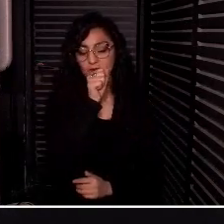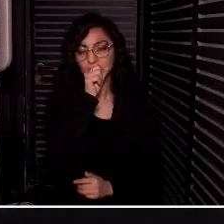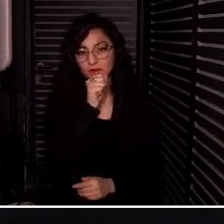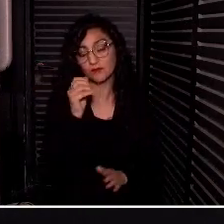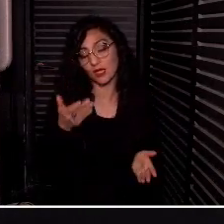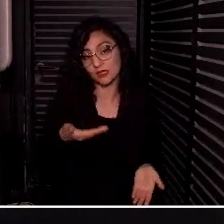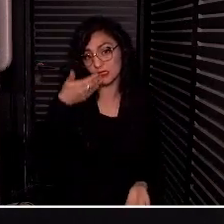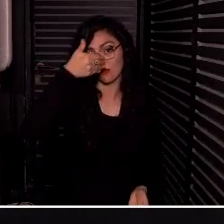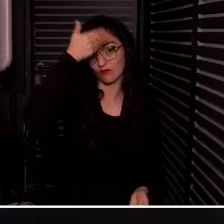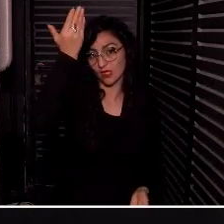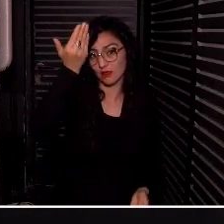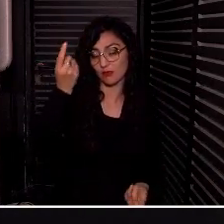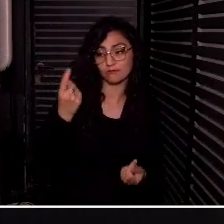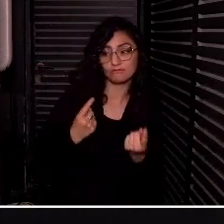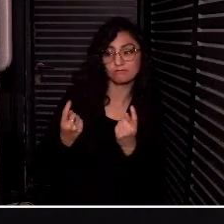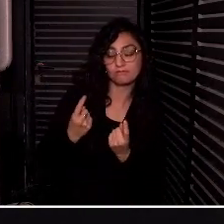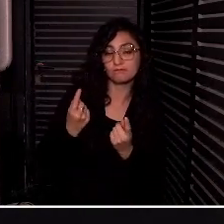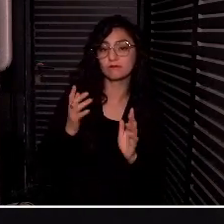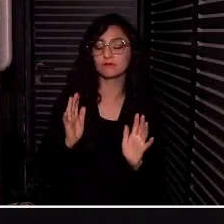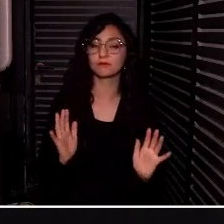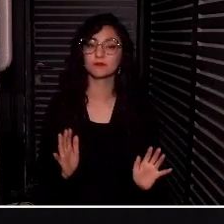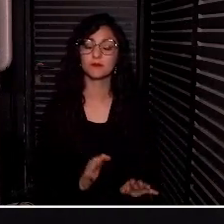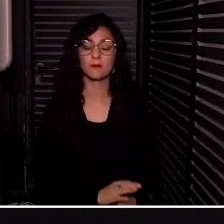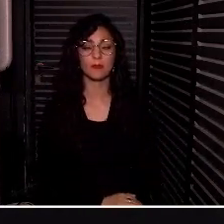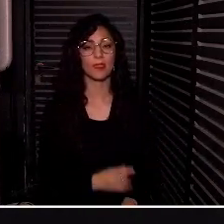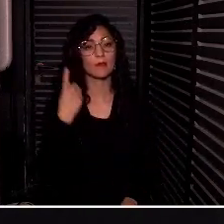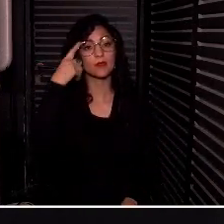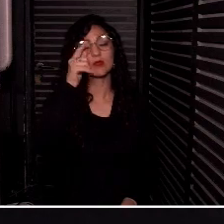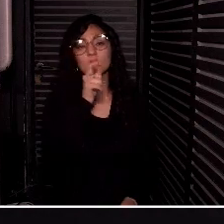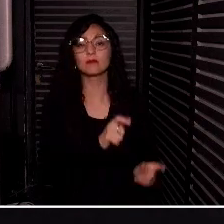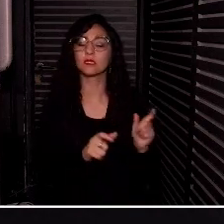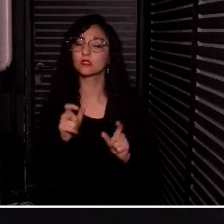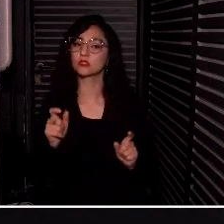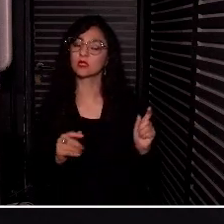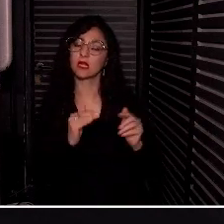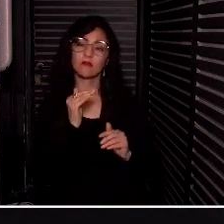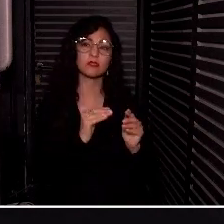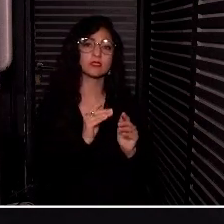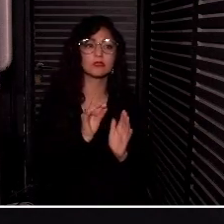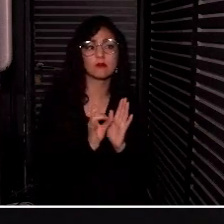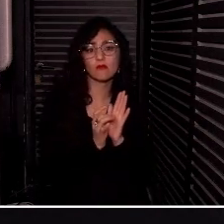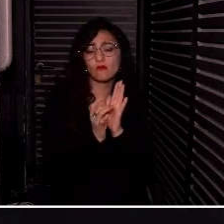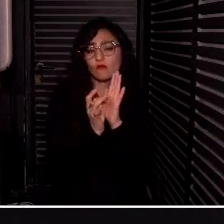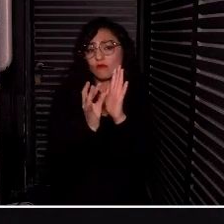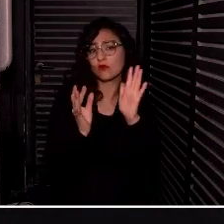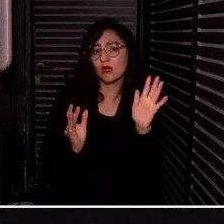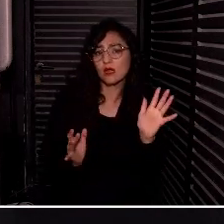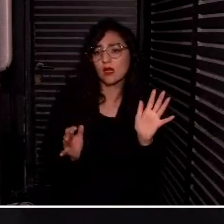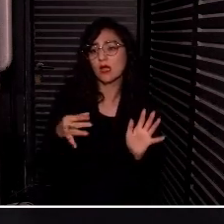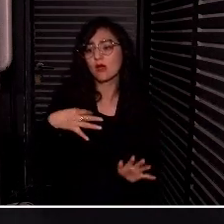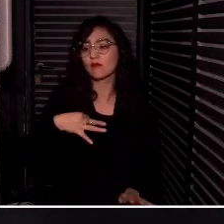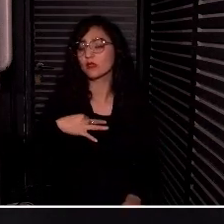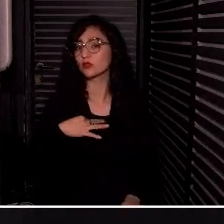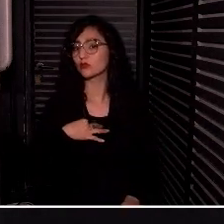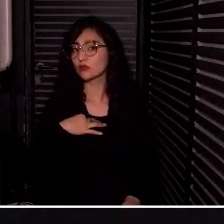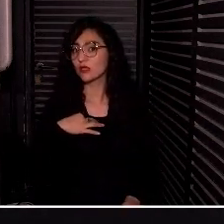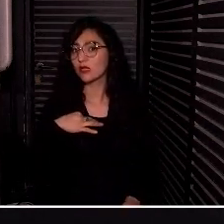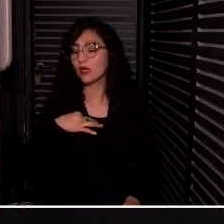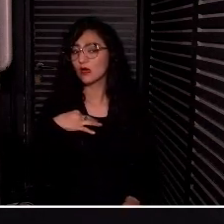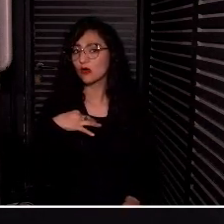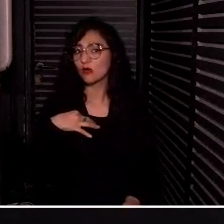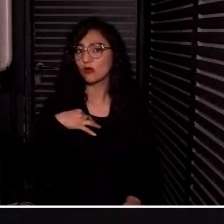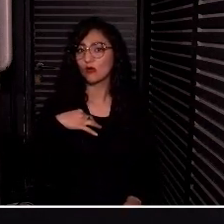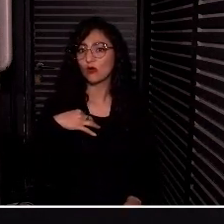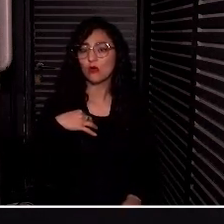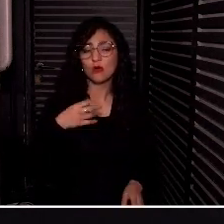fama y a lo mejor bueno obviamente de personas que son más desprotegidas personas ciudadanos digamos que se ven expuestos